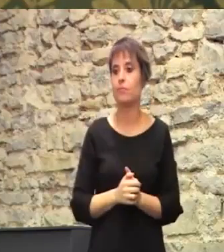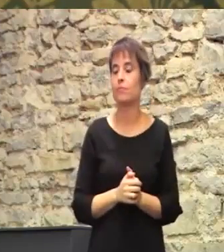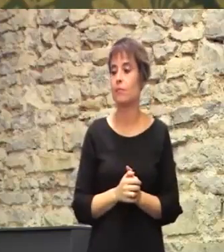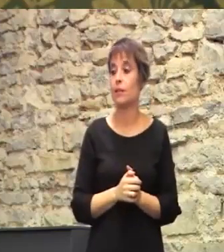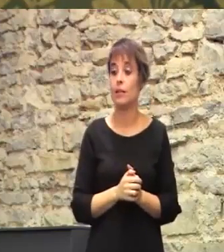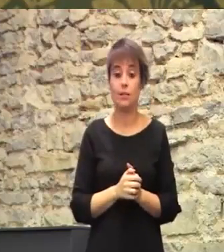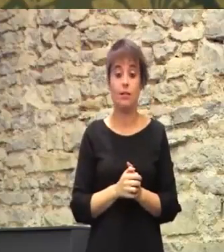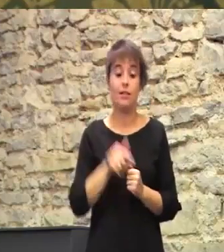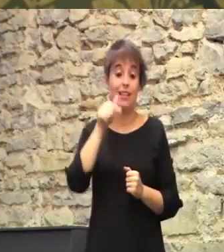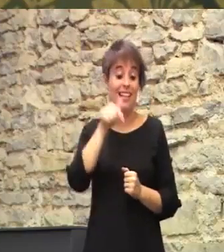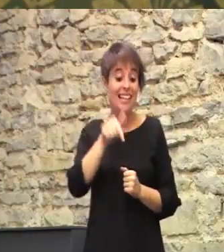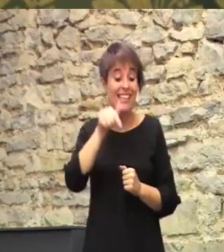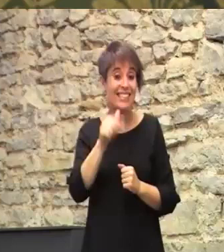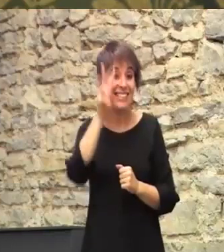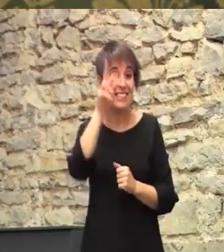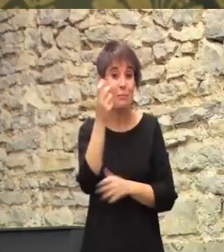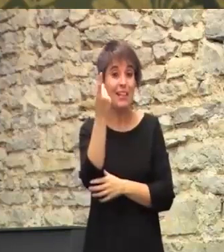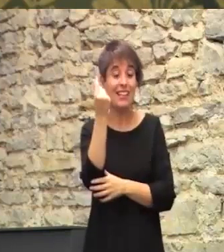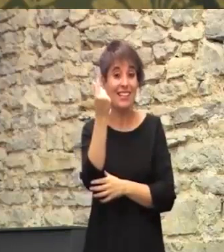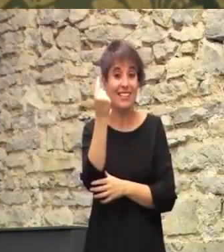uno de los puntos